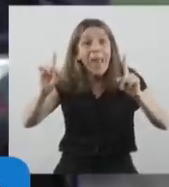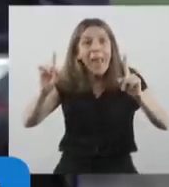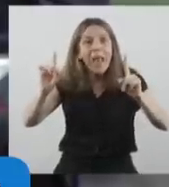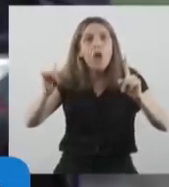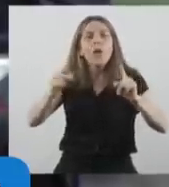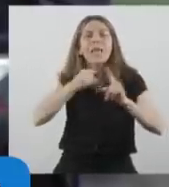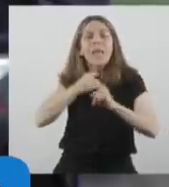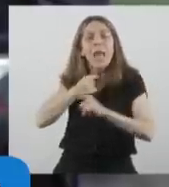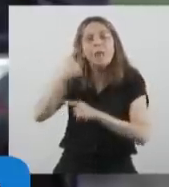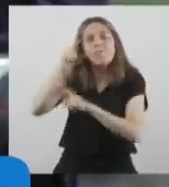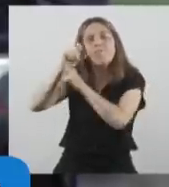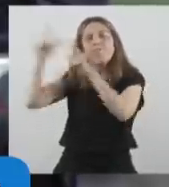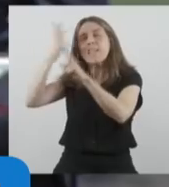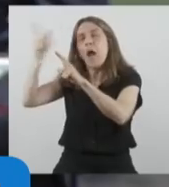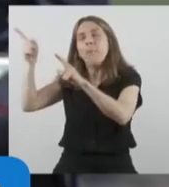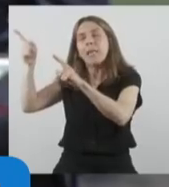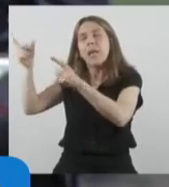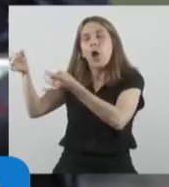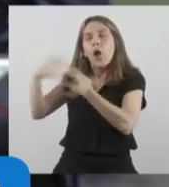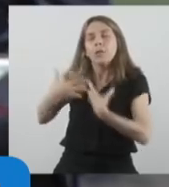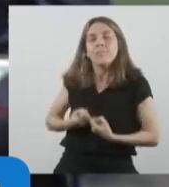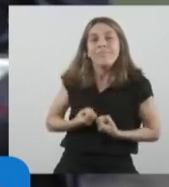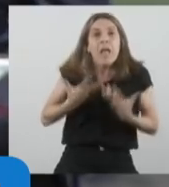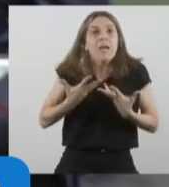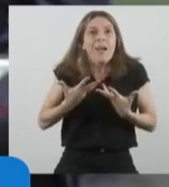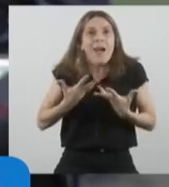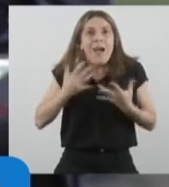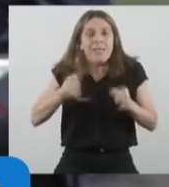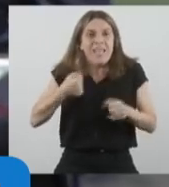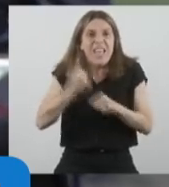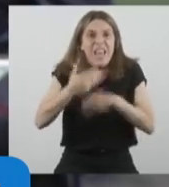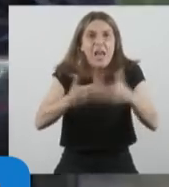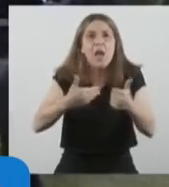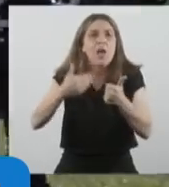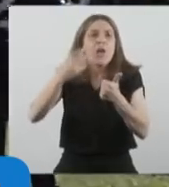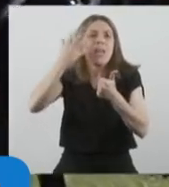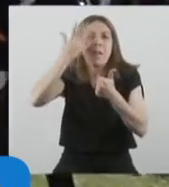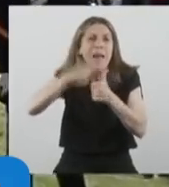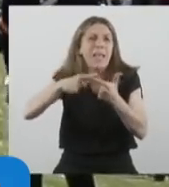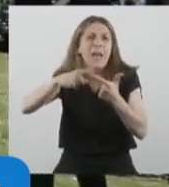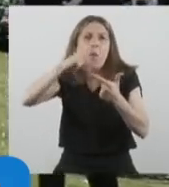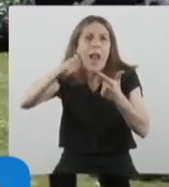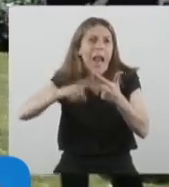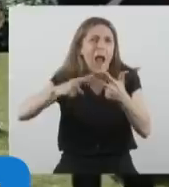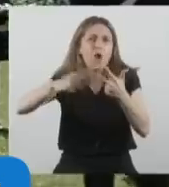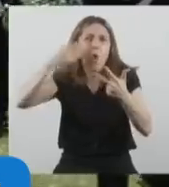inspiré que algo de el cargo de belgrano que algo de güemes